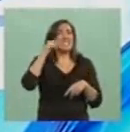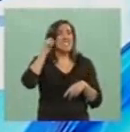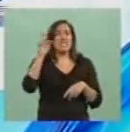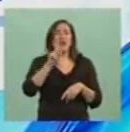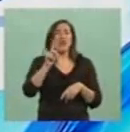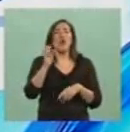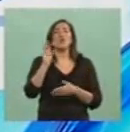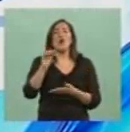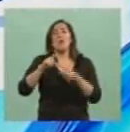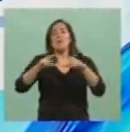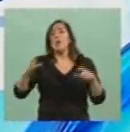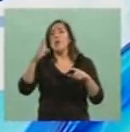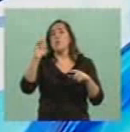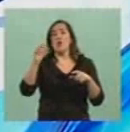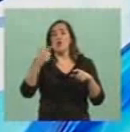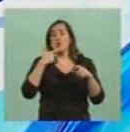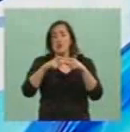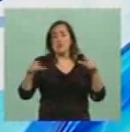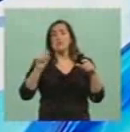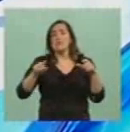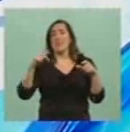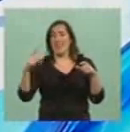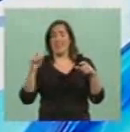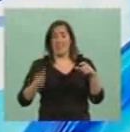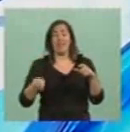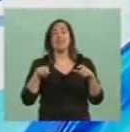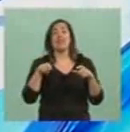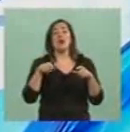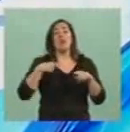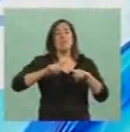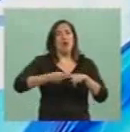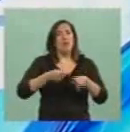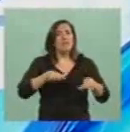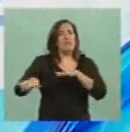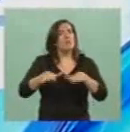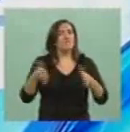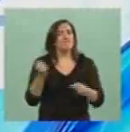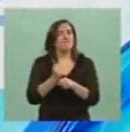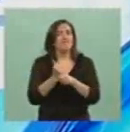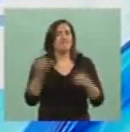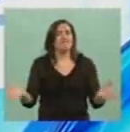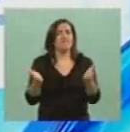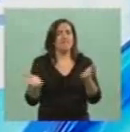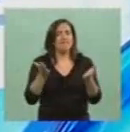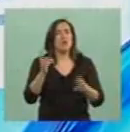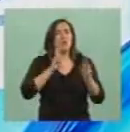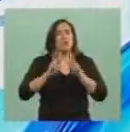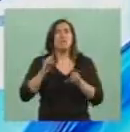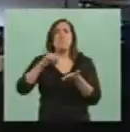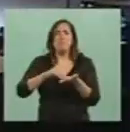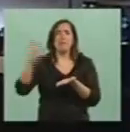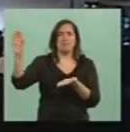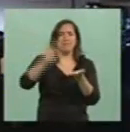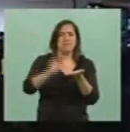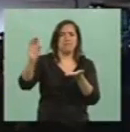que conste. Políticas activas para levantar precisamente y seguir invirtiendo. Por